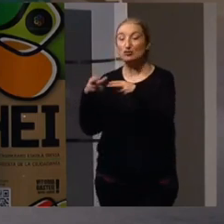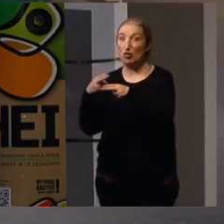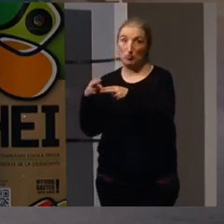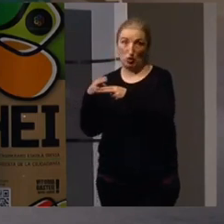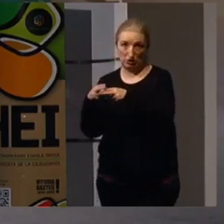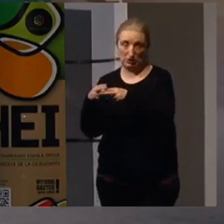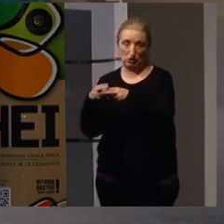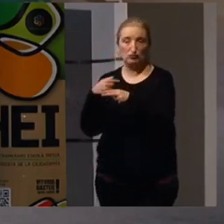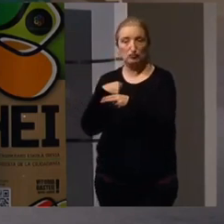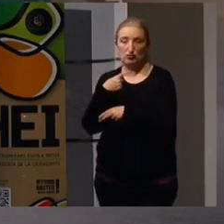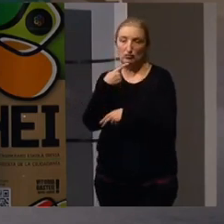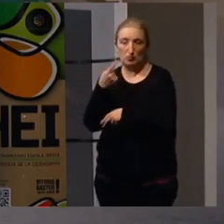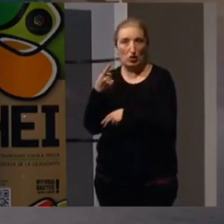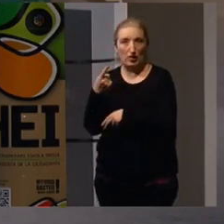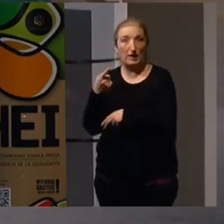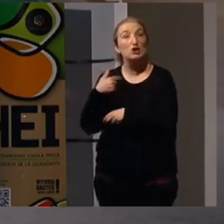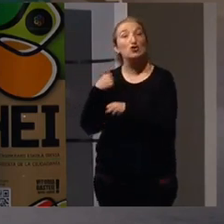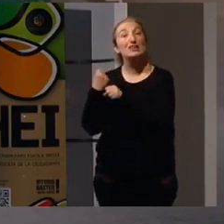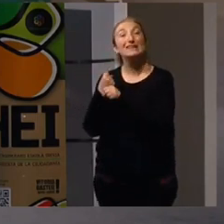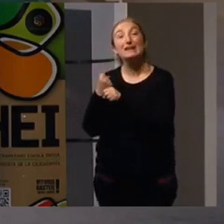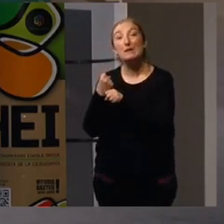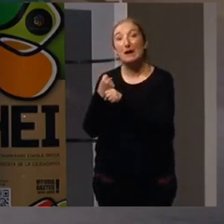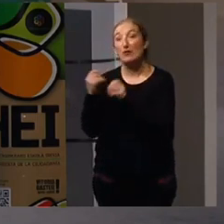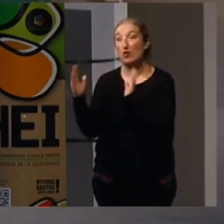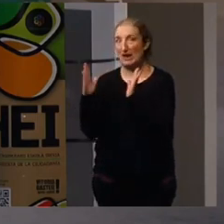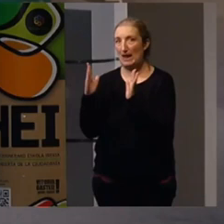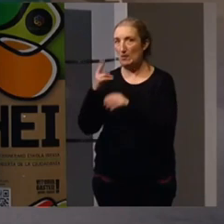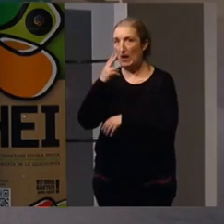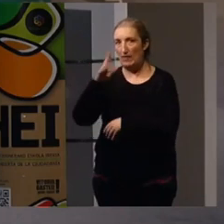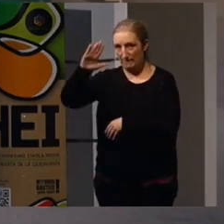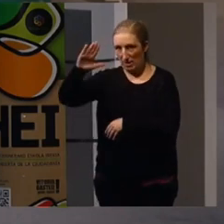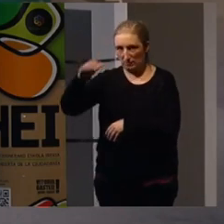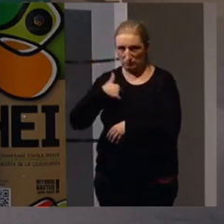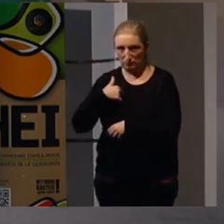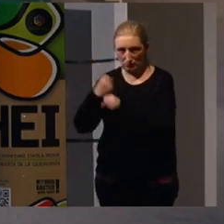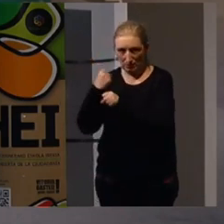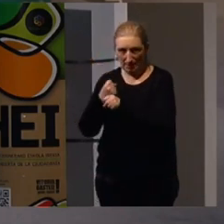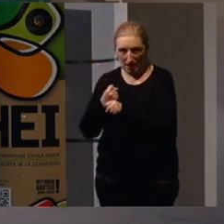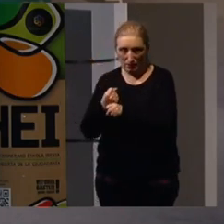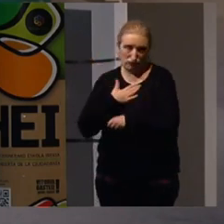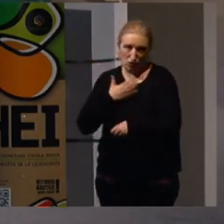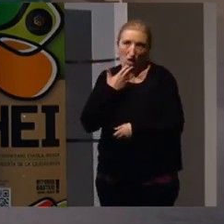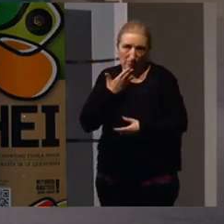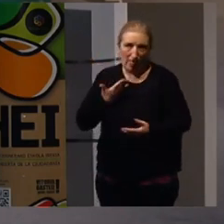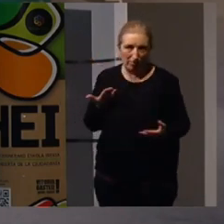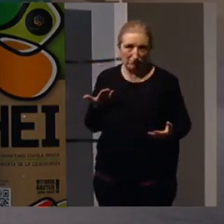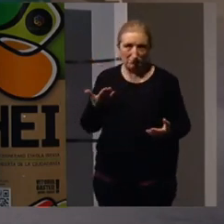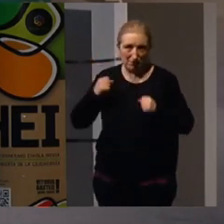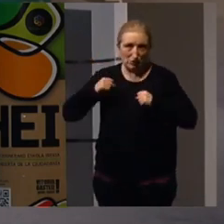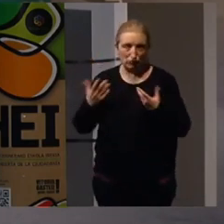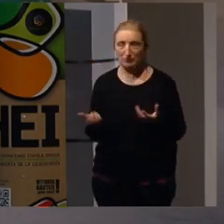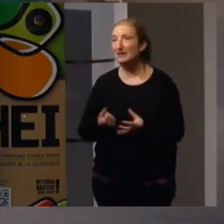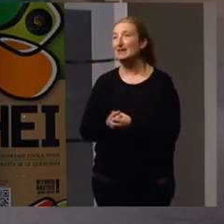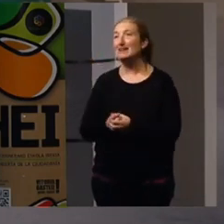puedo decir que yo he vivido y he trabajado en época de Franco, o sea que por eso te digo que tengo mi edad,